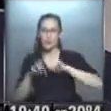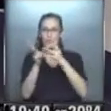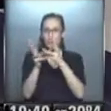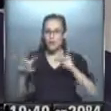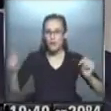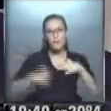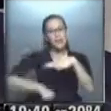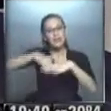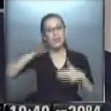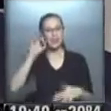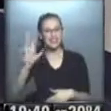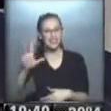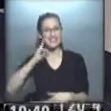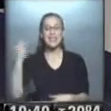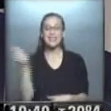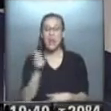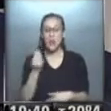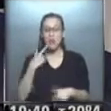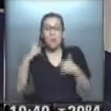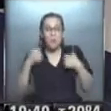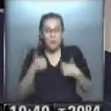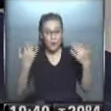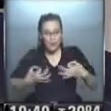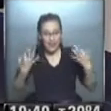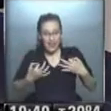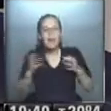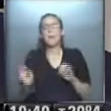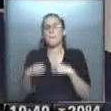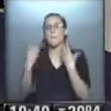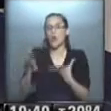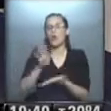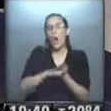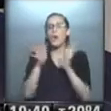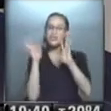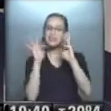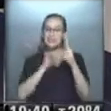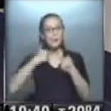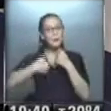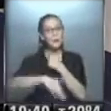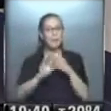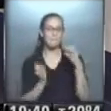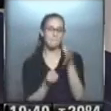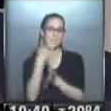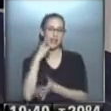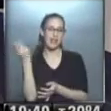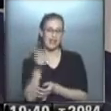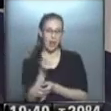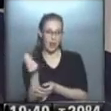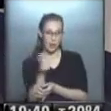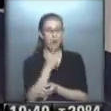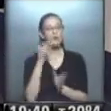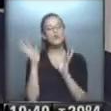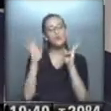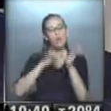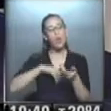de 23 grados. A partir del día sábado, buenas noticias. Entonces mejoran las condiciones meteorológicas a partir de la mañana del día sábado, ya con